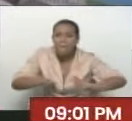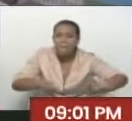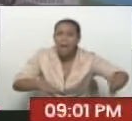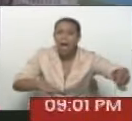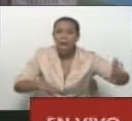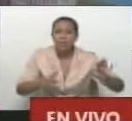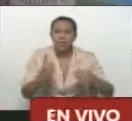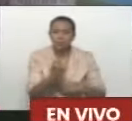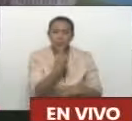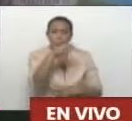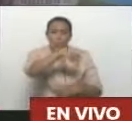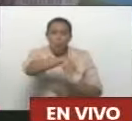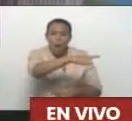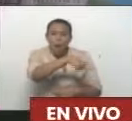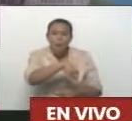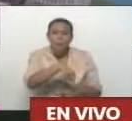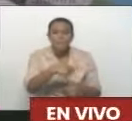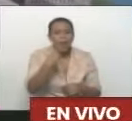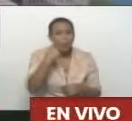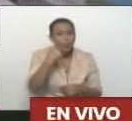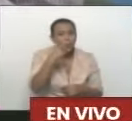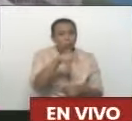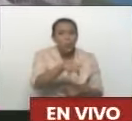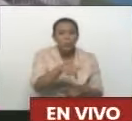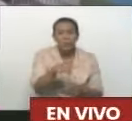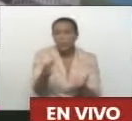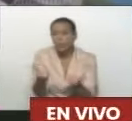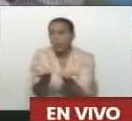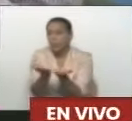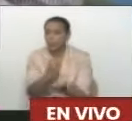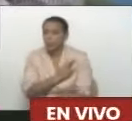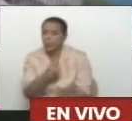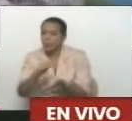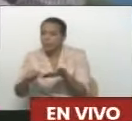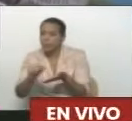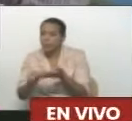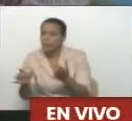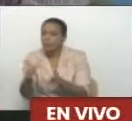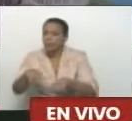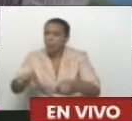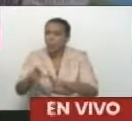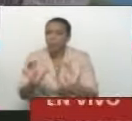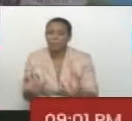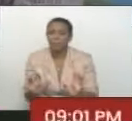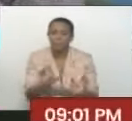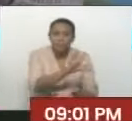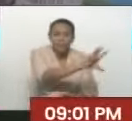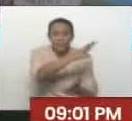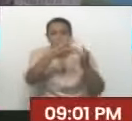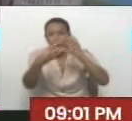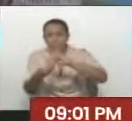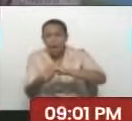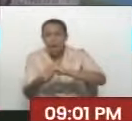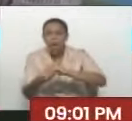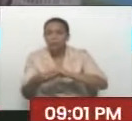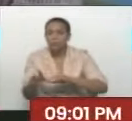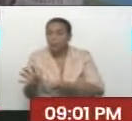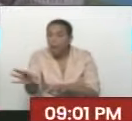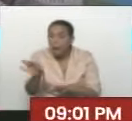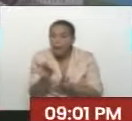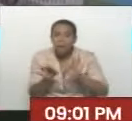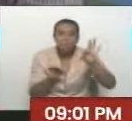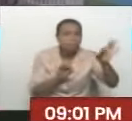se ha alimentado del músico de tradición escrita y el músico de tradición escrita se ha alimentado de la música popular en todos los